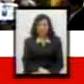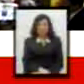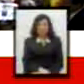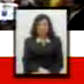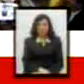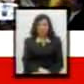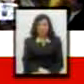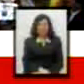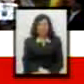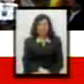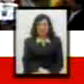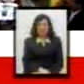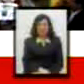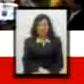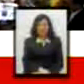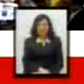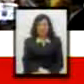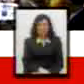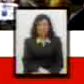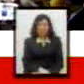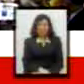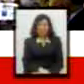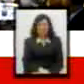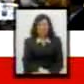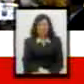Rosario saeta quien viene de la sala